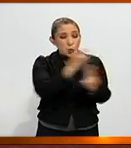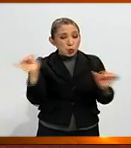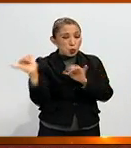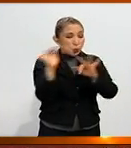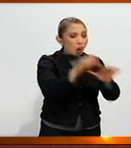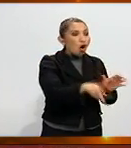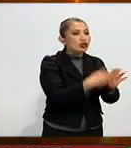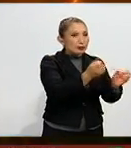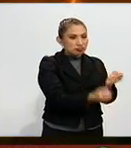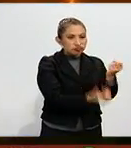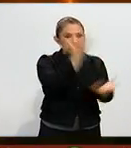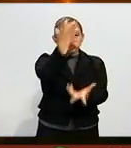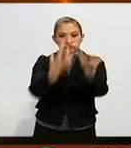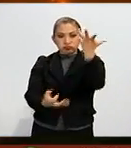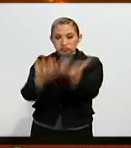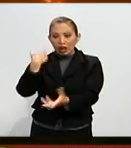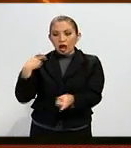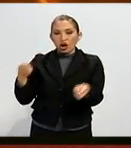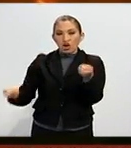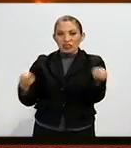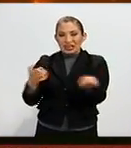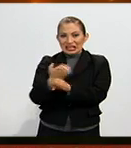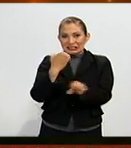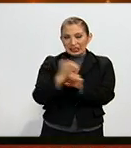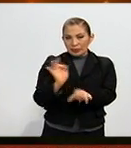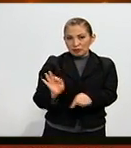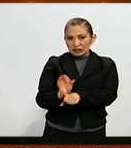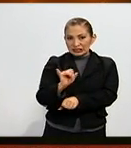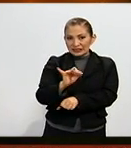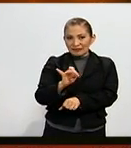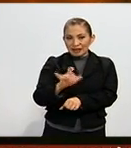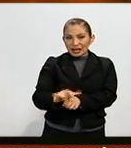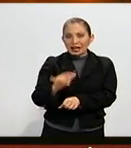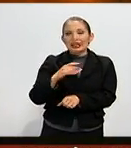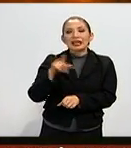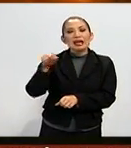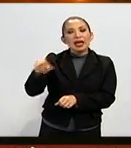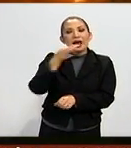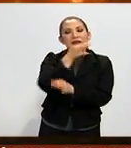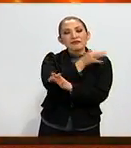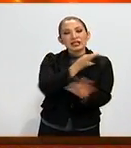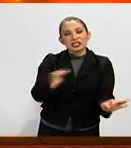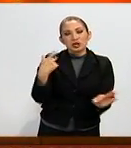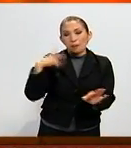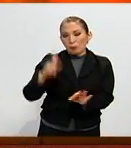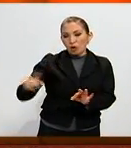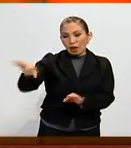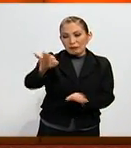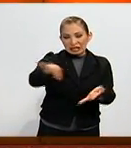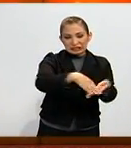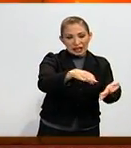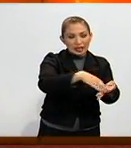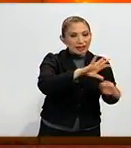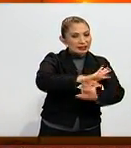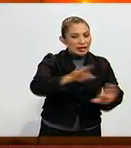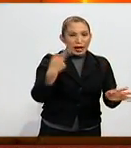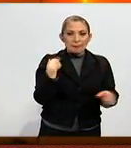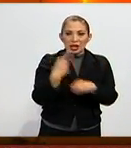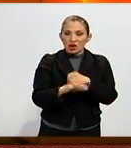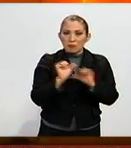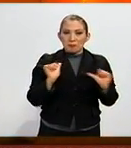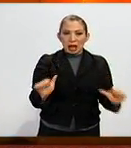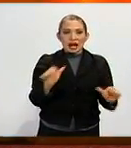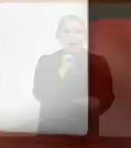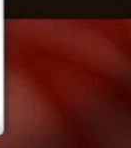de viento lo avivaron. El coordinador estatal de Protección Civil, Javier Bermúdez, informó que las poblaciones cercanas están fuera de